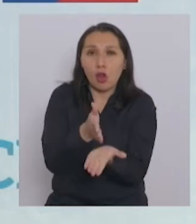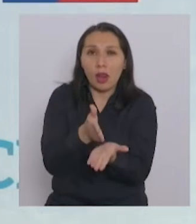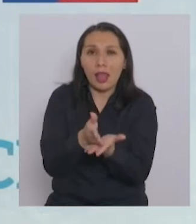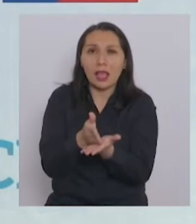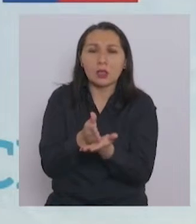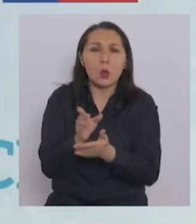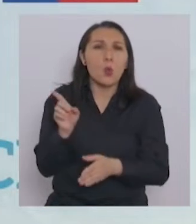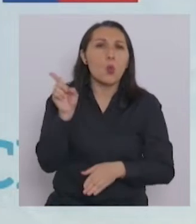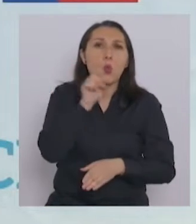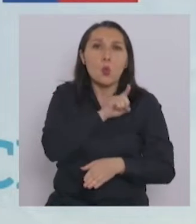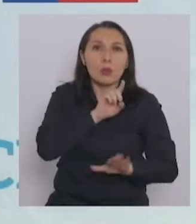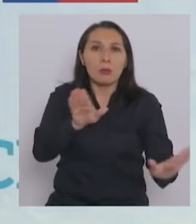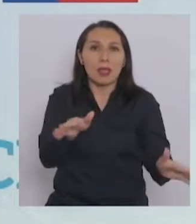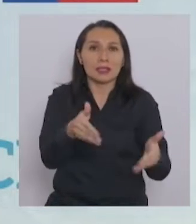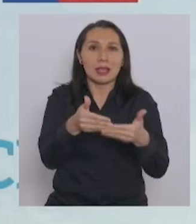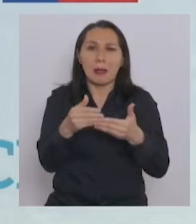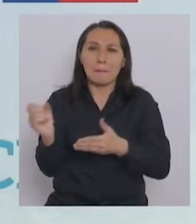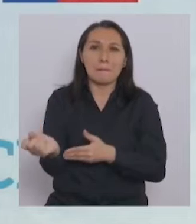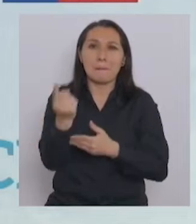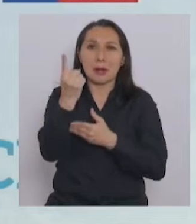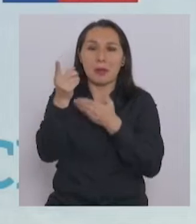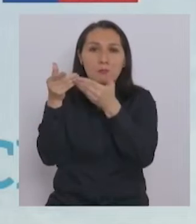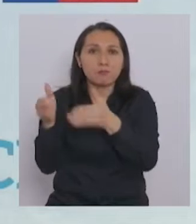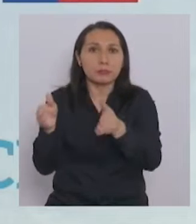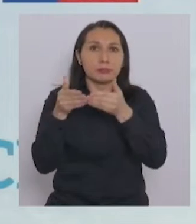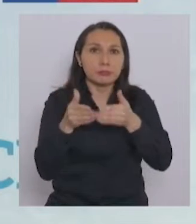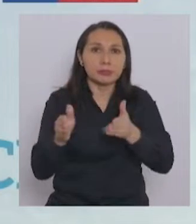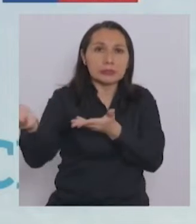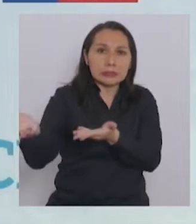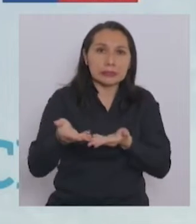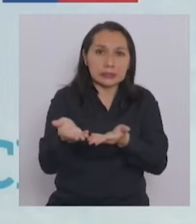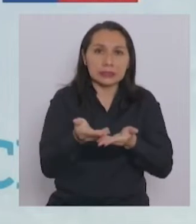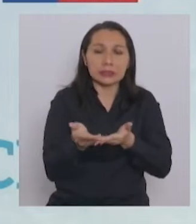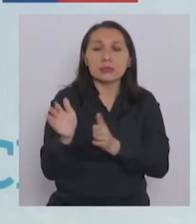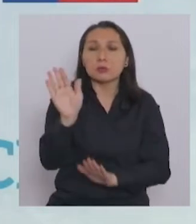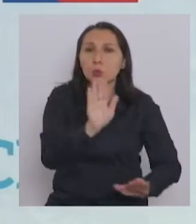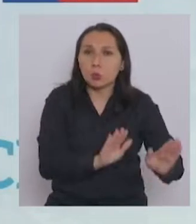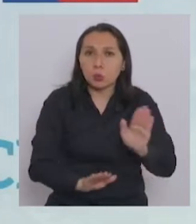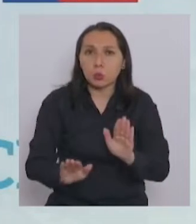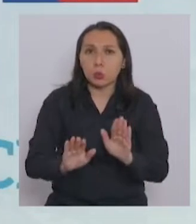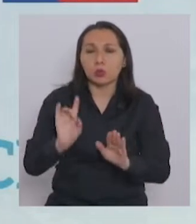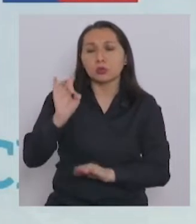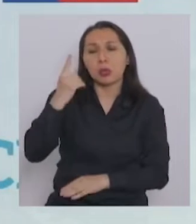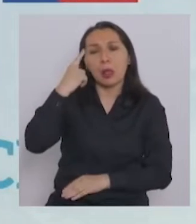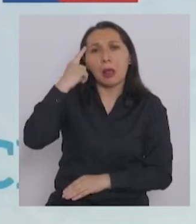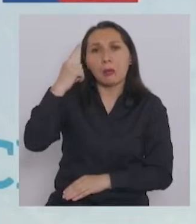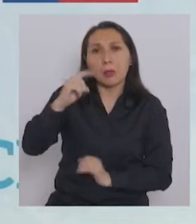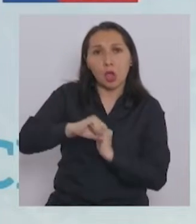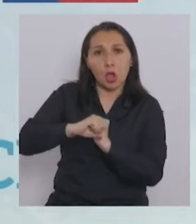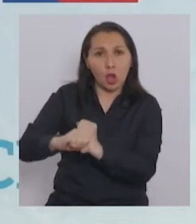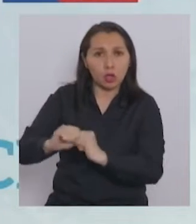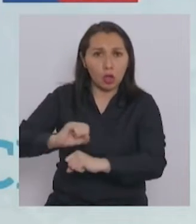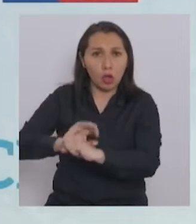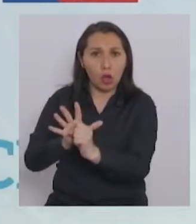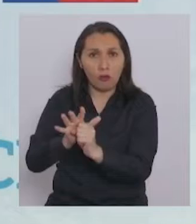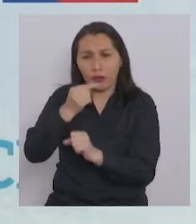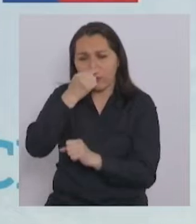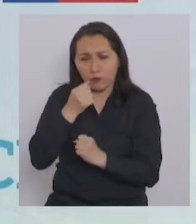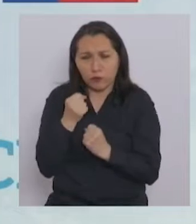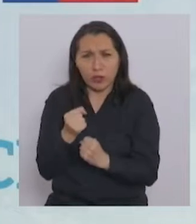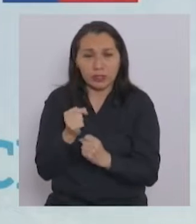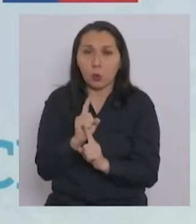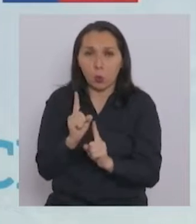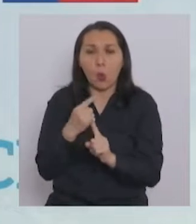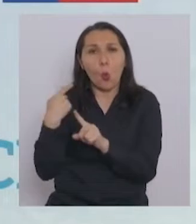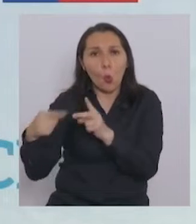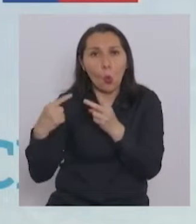las últimas en cerrar y las primeras en abrir, protegiendo no solo contra el COVID y la influenza, sino